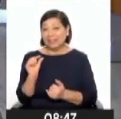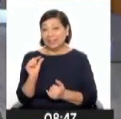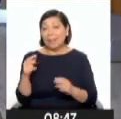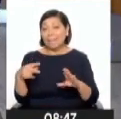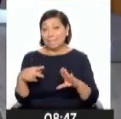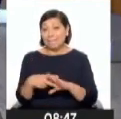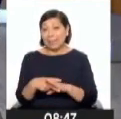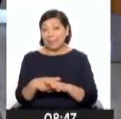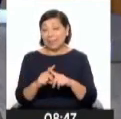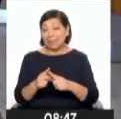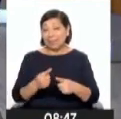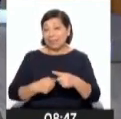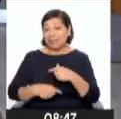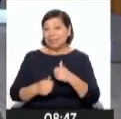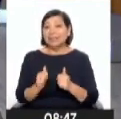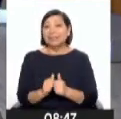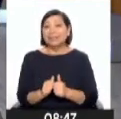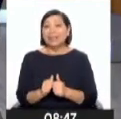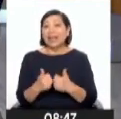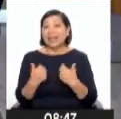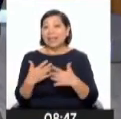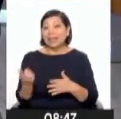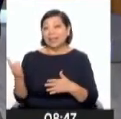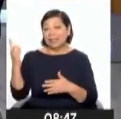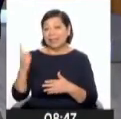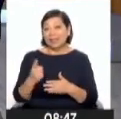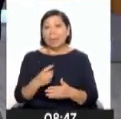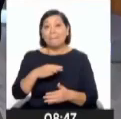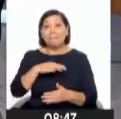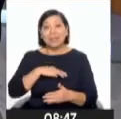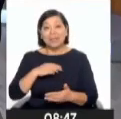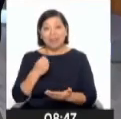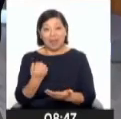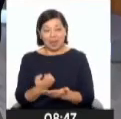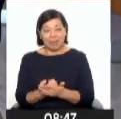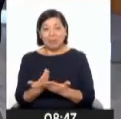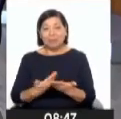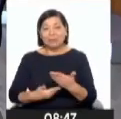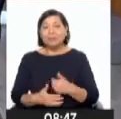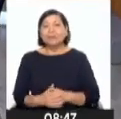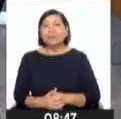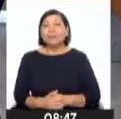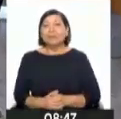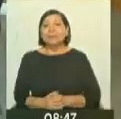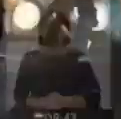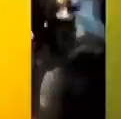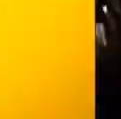una breve pausa, pero retornamos porque ya está aquí con nosotros el ministro de Economía. Retornamos. Sí.